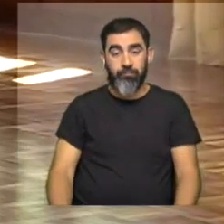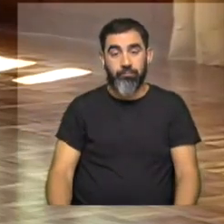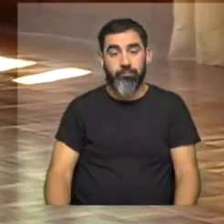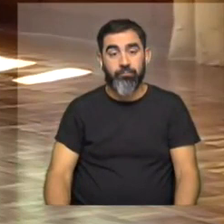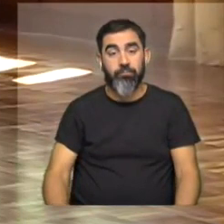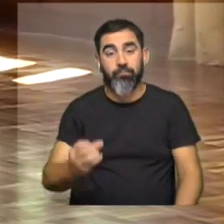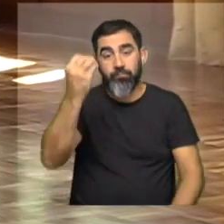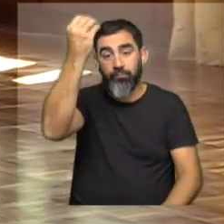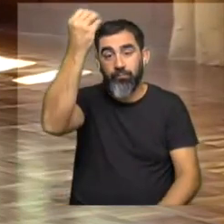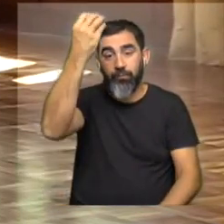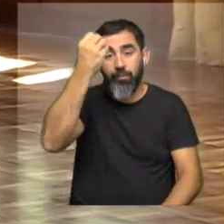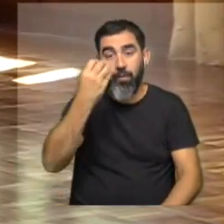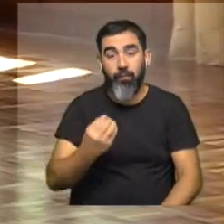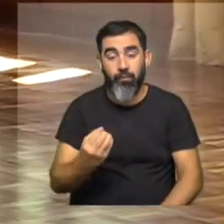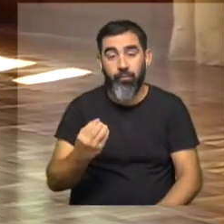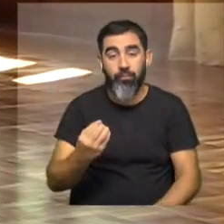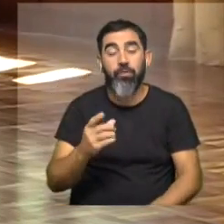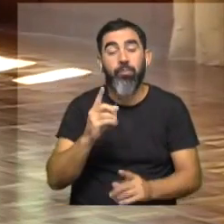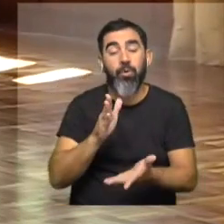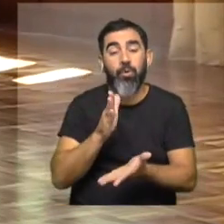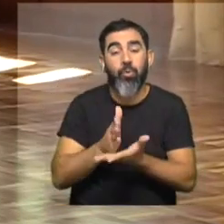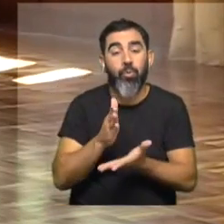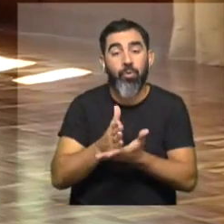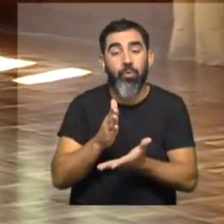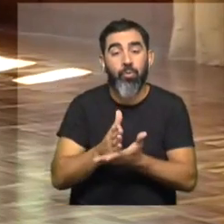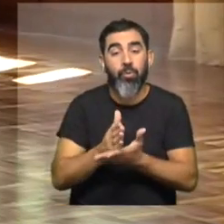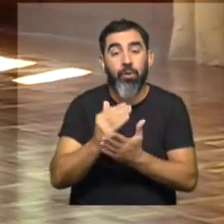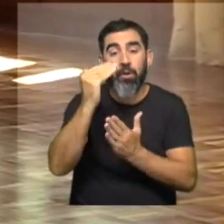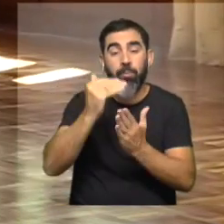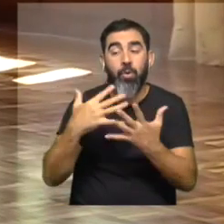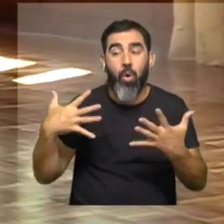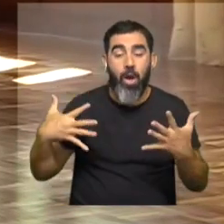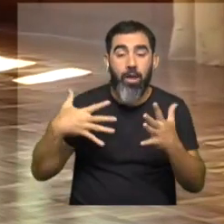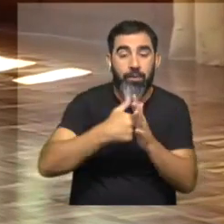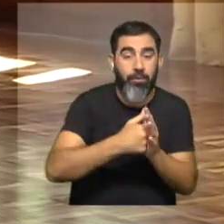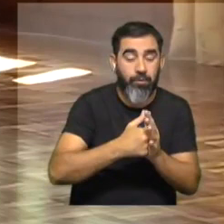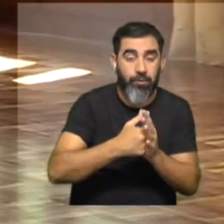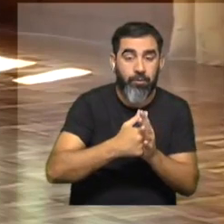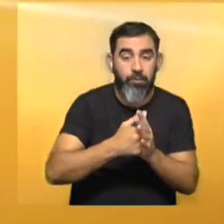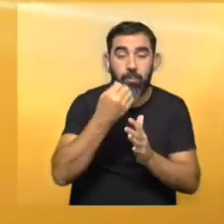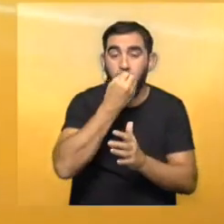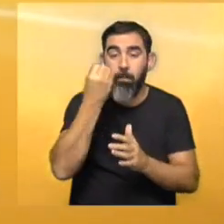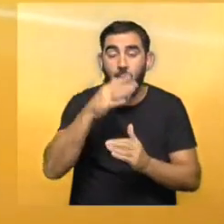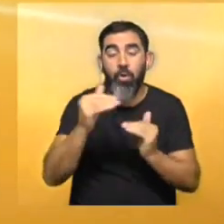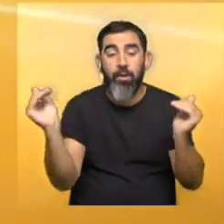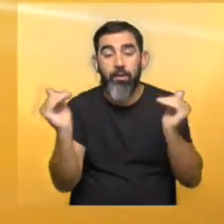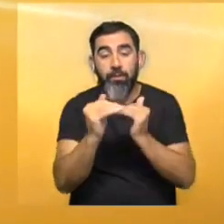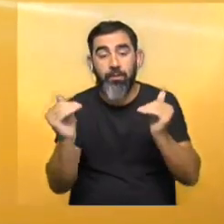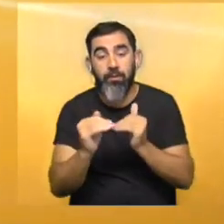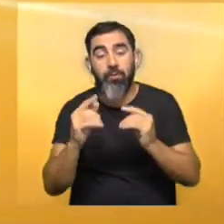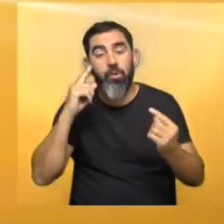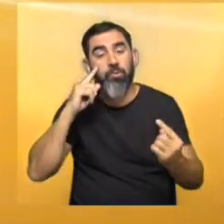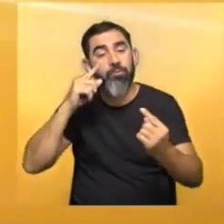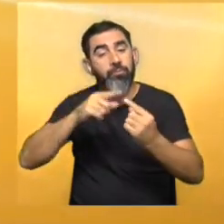estos semáforos, que además van a colaborar en la baja de la siniestralidad, en la mejora del tránsito, y se pretenden